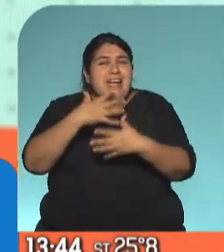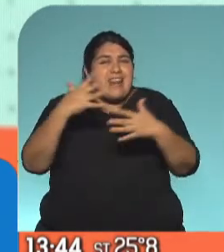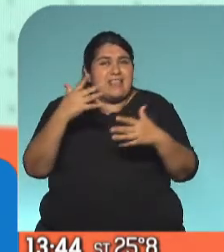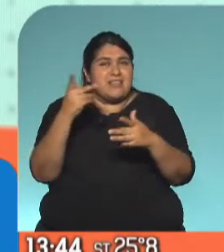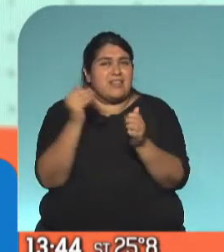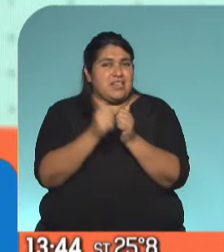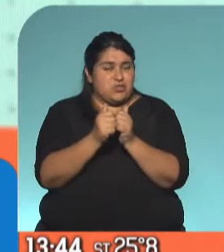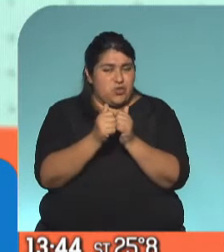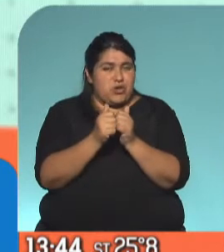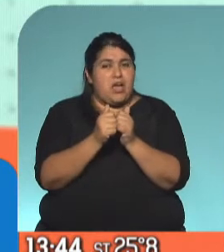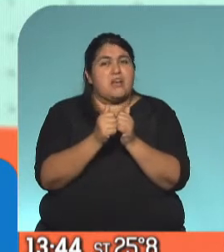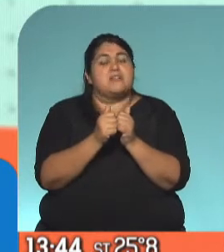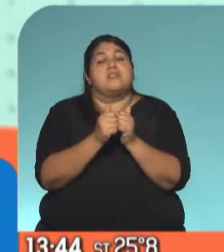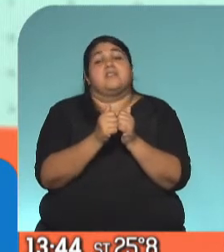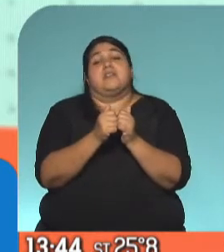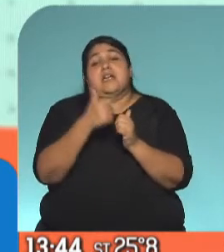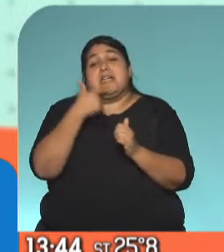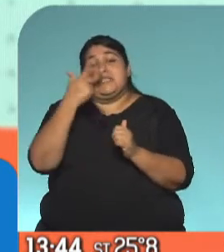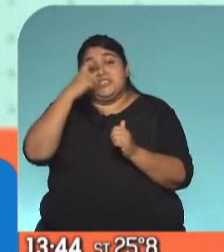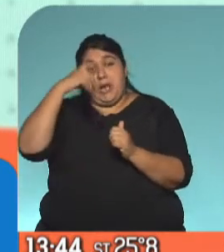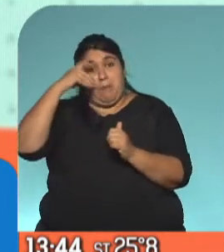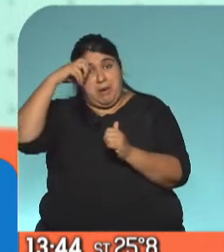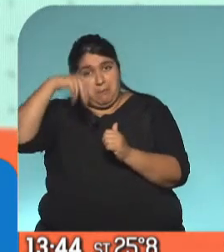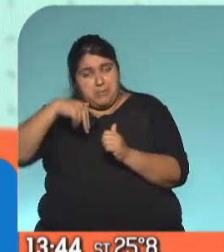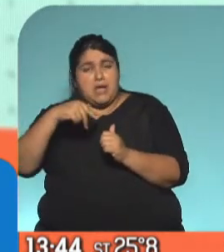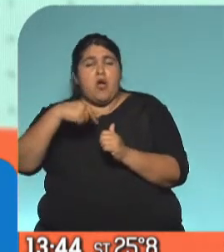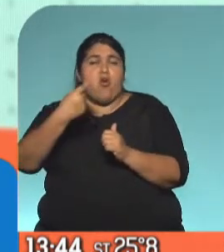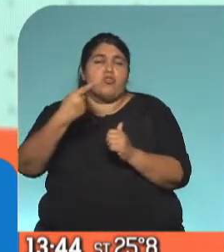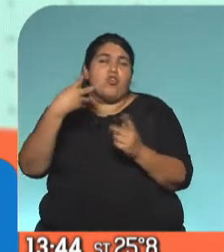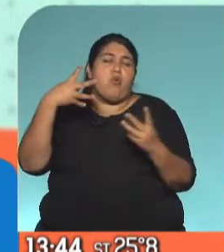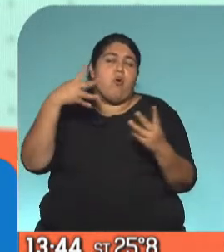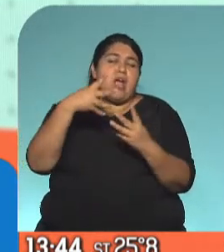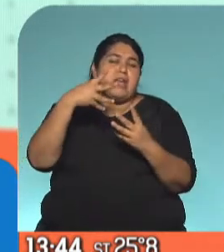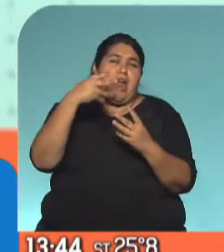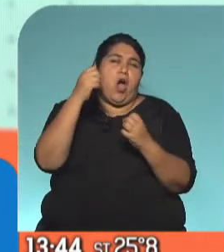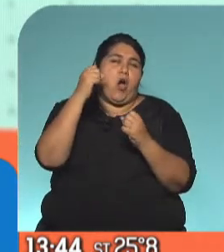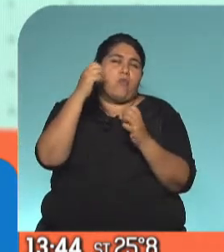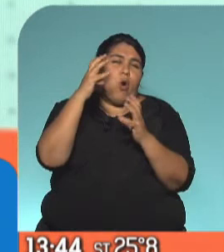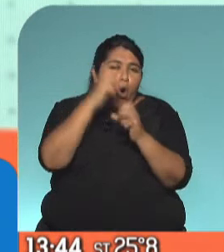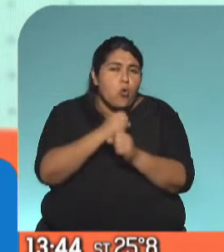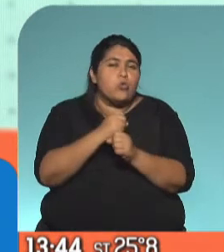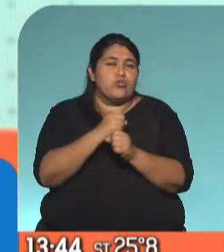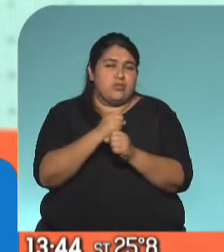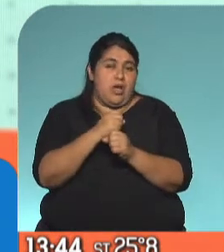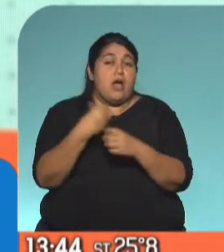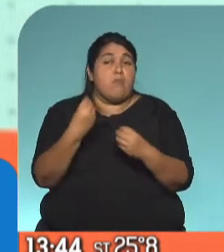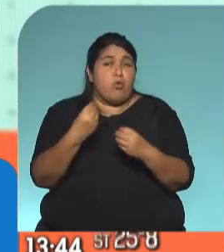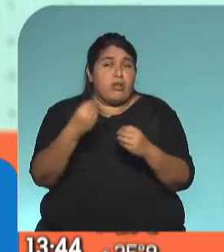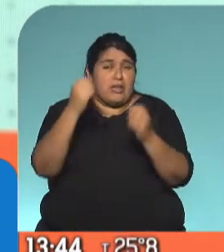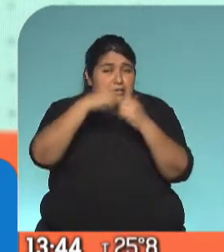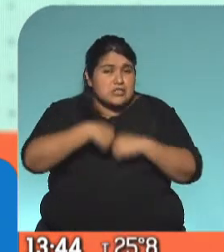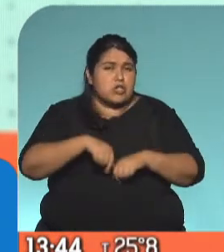historia en Yemen, y por otra parte, la guerra oculta, se la menciona también por la masacre que está